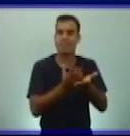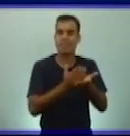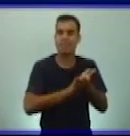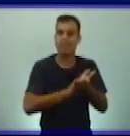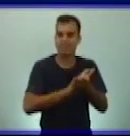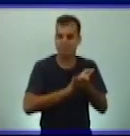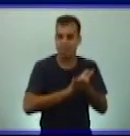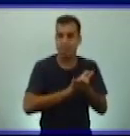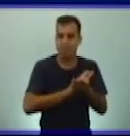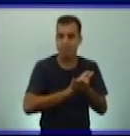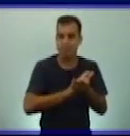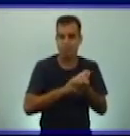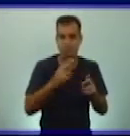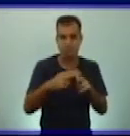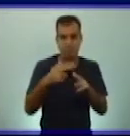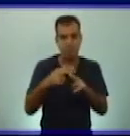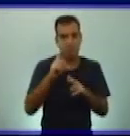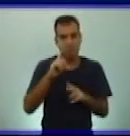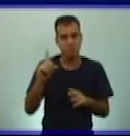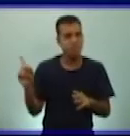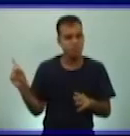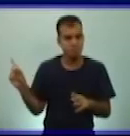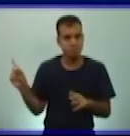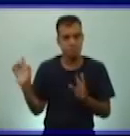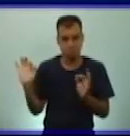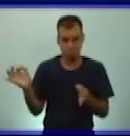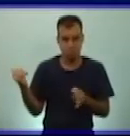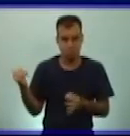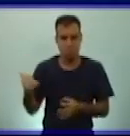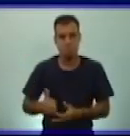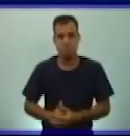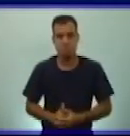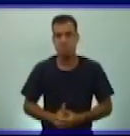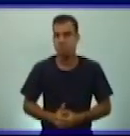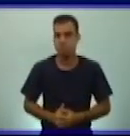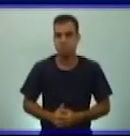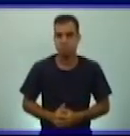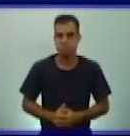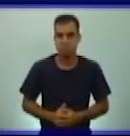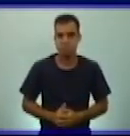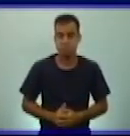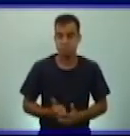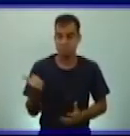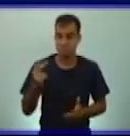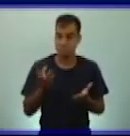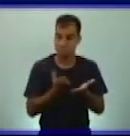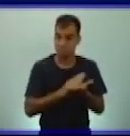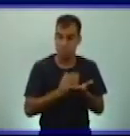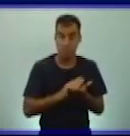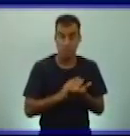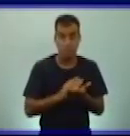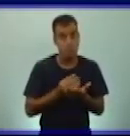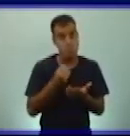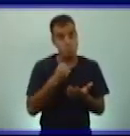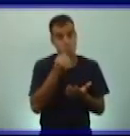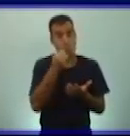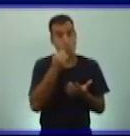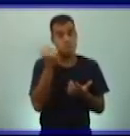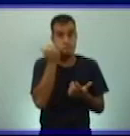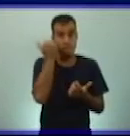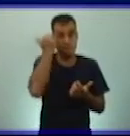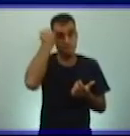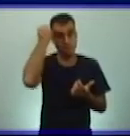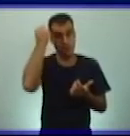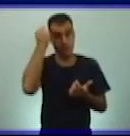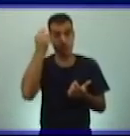Insular, Islas del Mundo, del autor Oscar Rodríguez Díaz. Es un libro que nos permitirá ampliar nuestros conocimientos sobre las islas